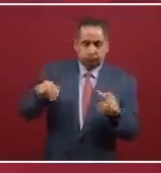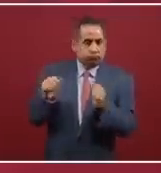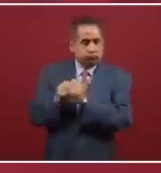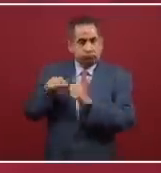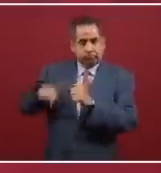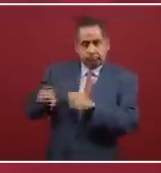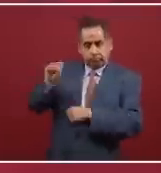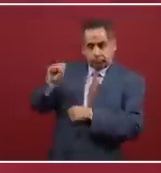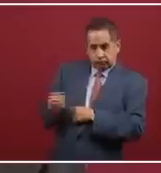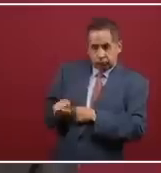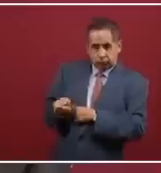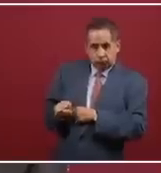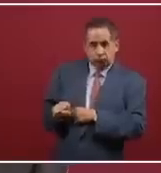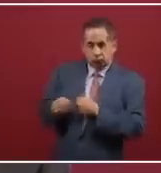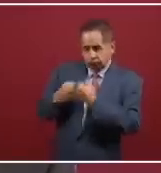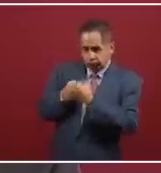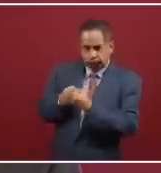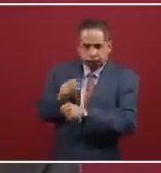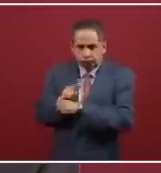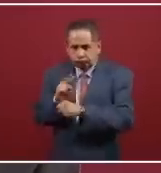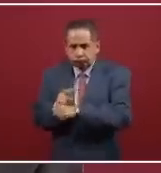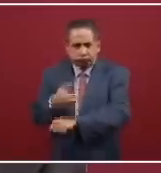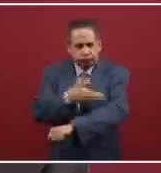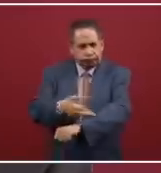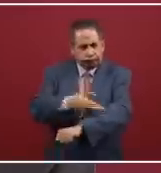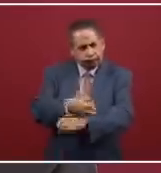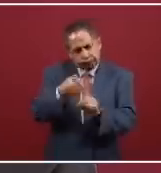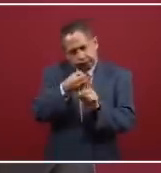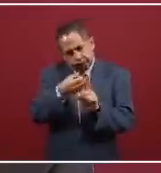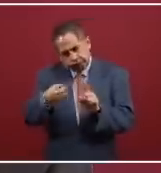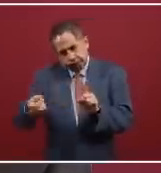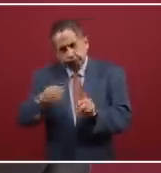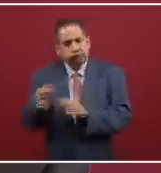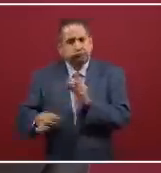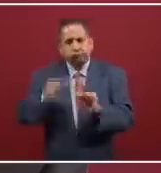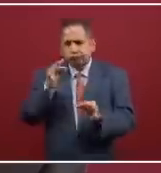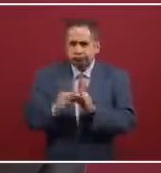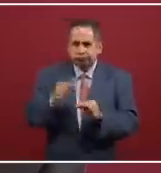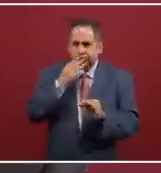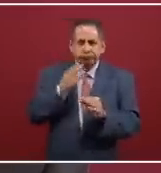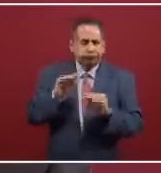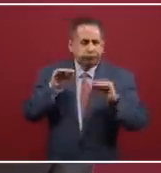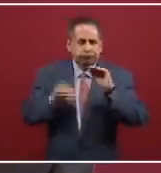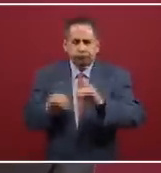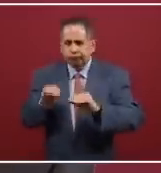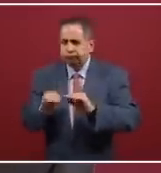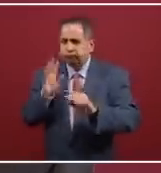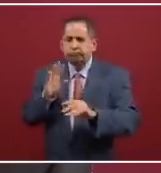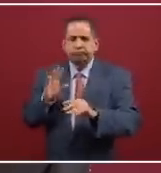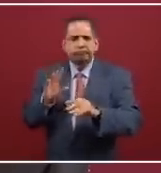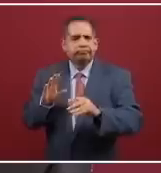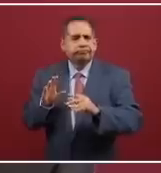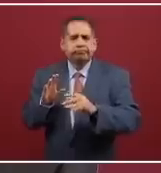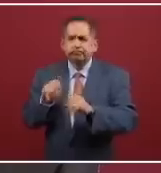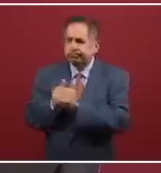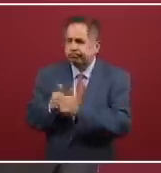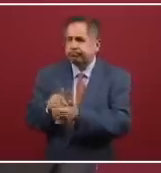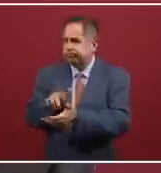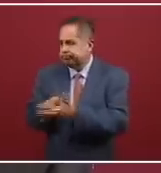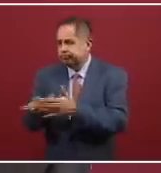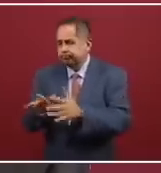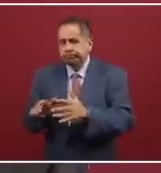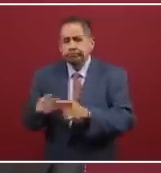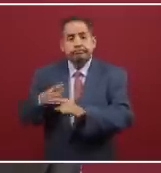empezando ya acelerar que se integren estas instancias para respaldar las